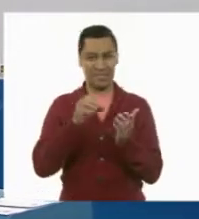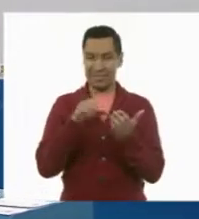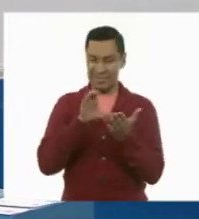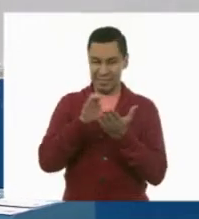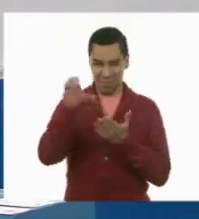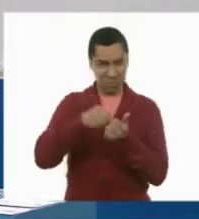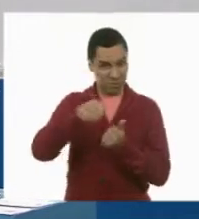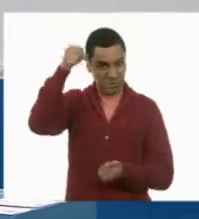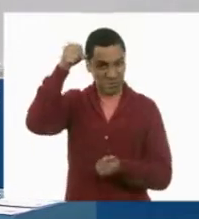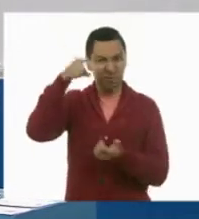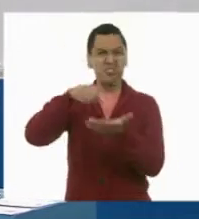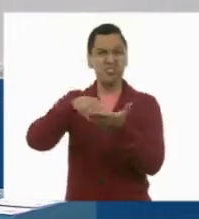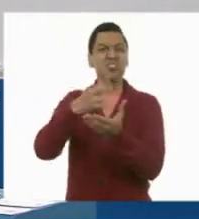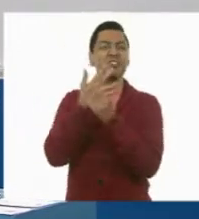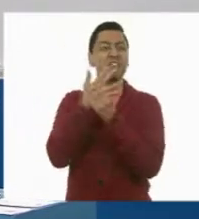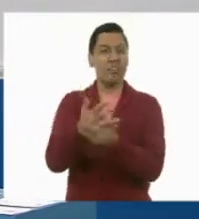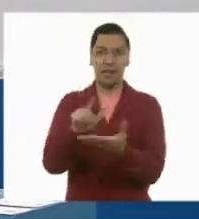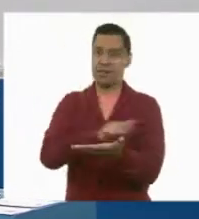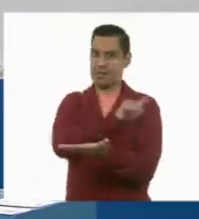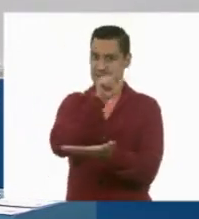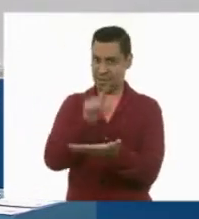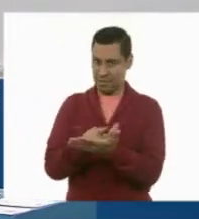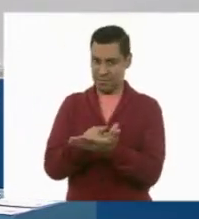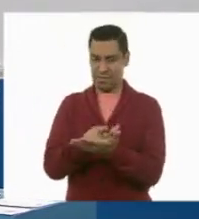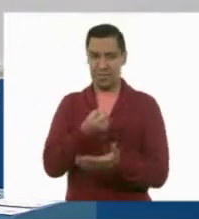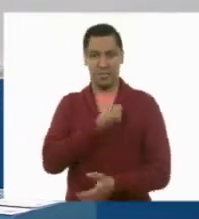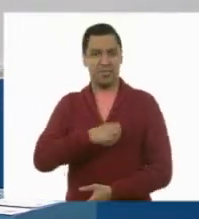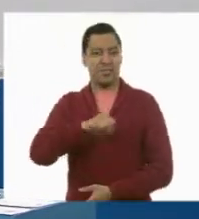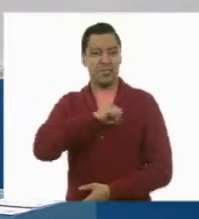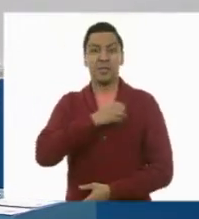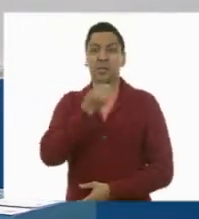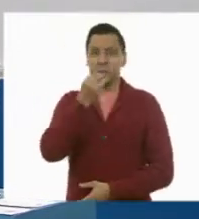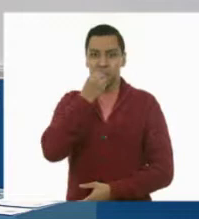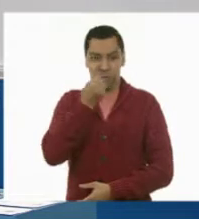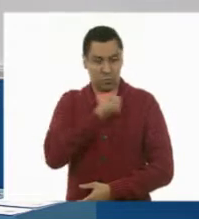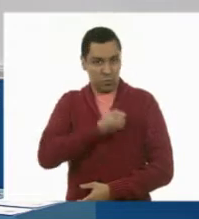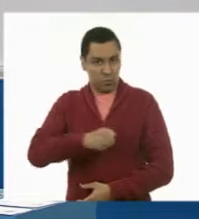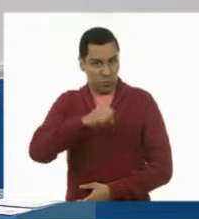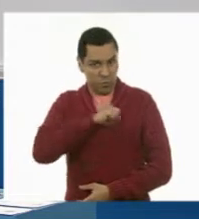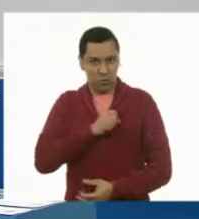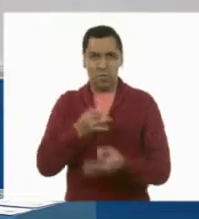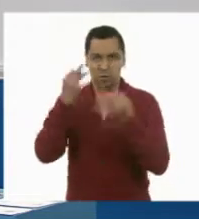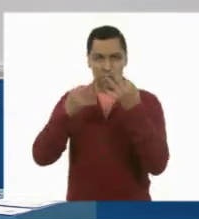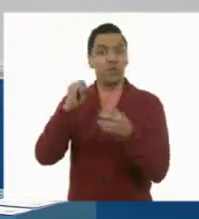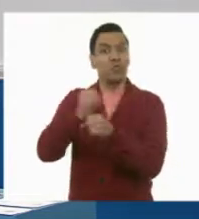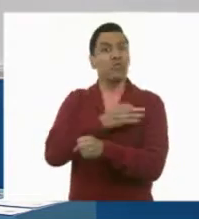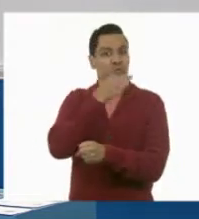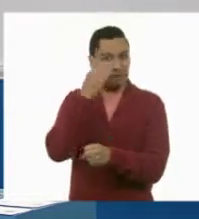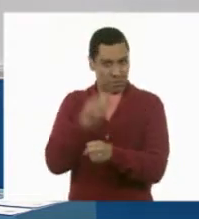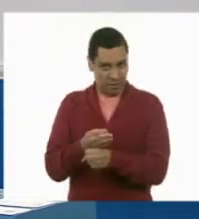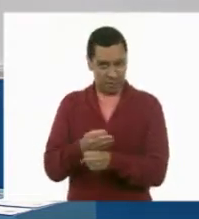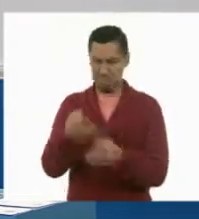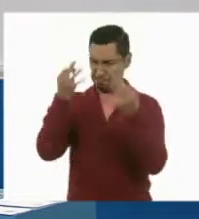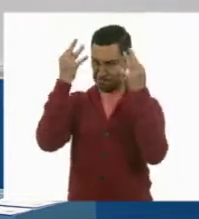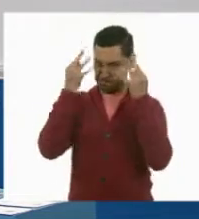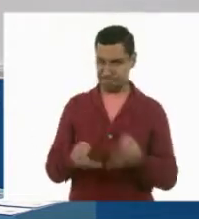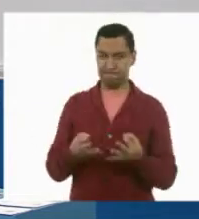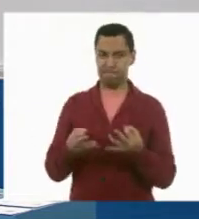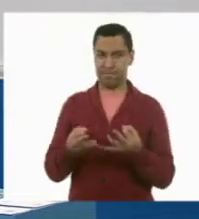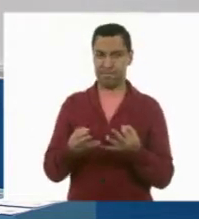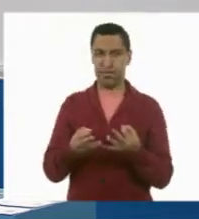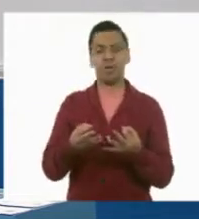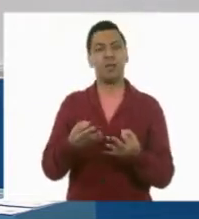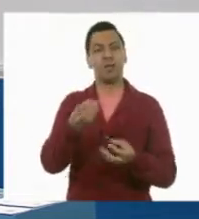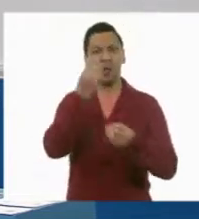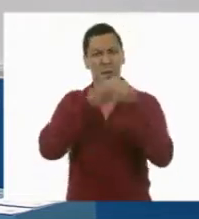esta alimentación debe ser nutritiva, suficiente y de calidad. Entonces, no podemos comernos